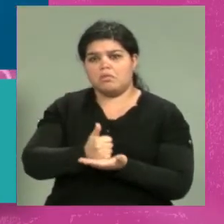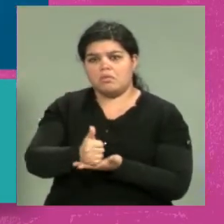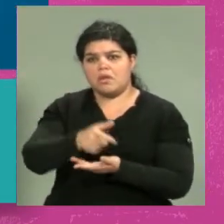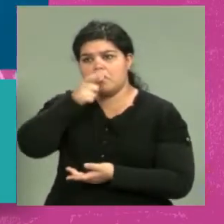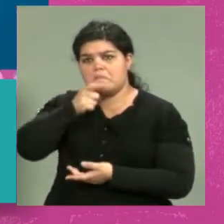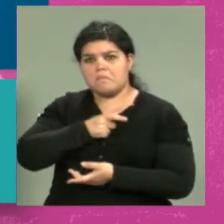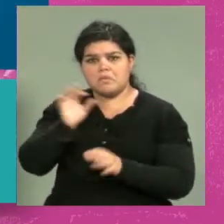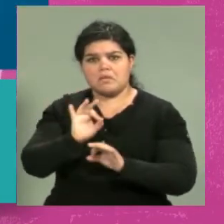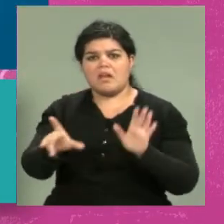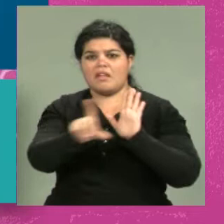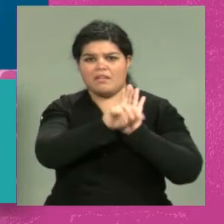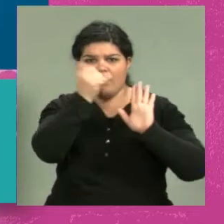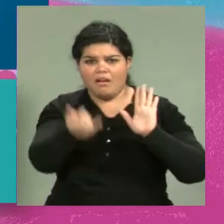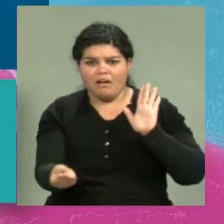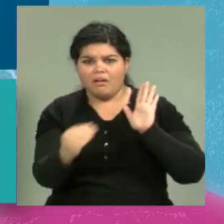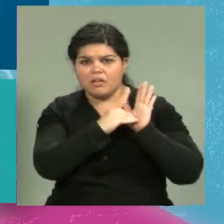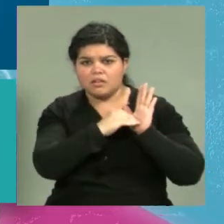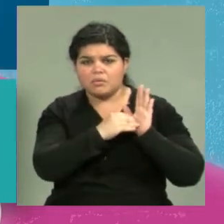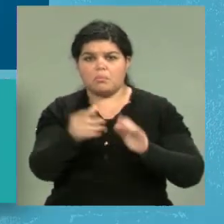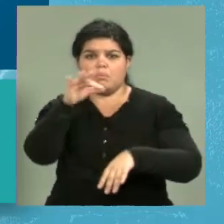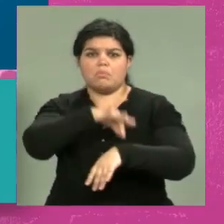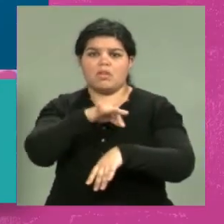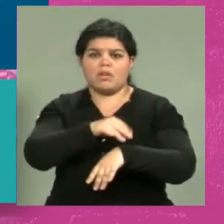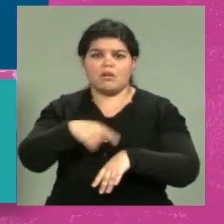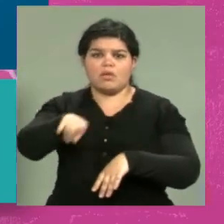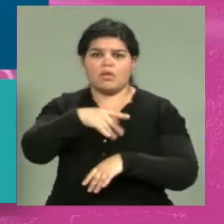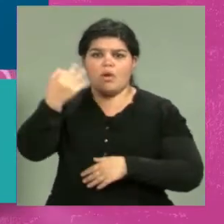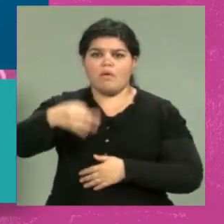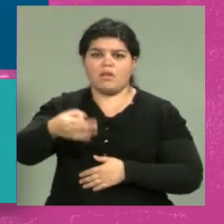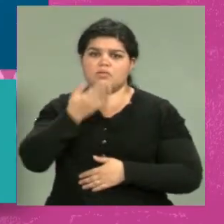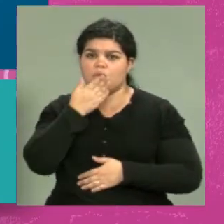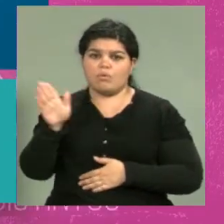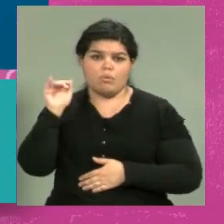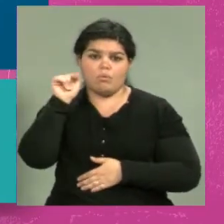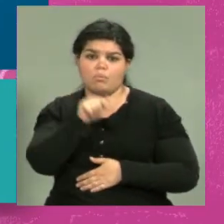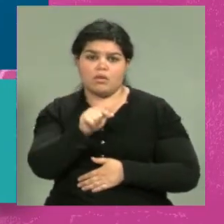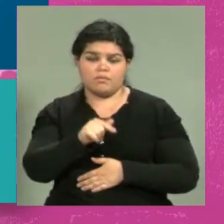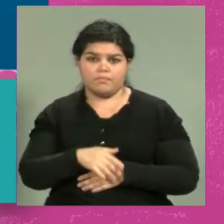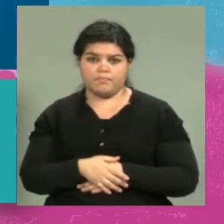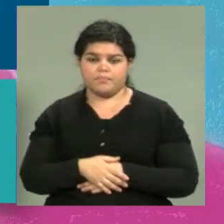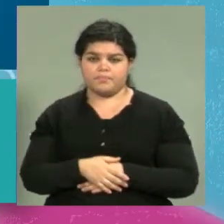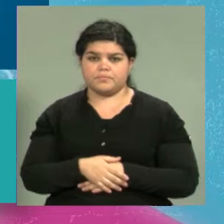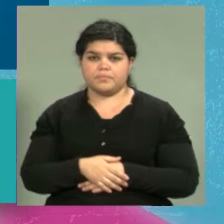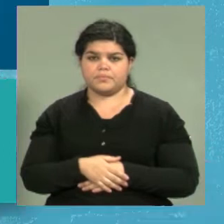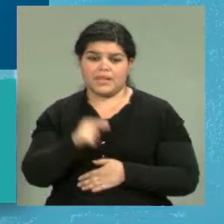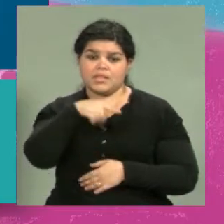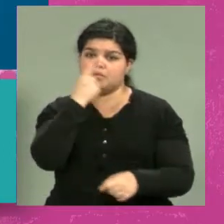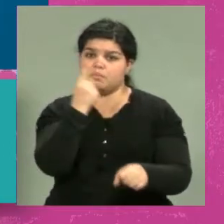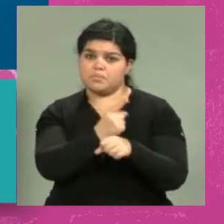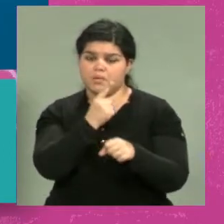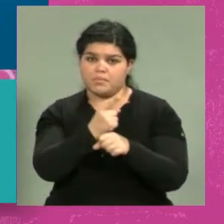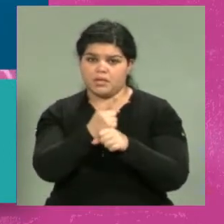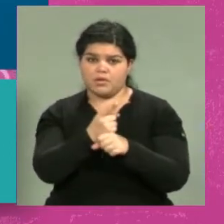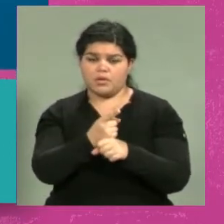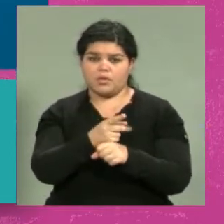tiene en la ley y los médicos tienen la obligación de cumplir. Entonces, eso en primer lugar. Respecto de la